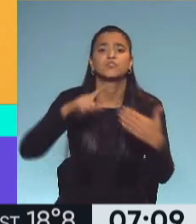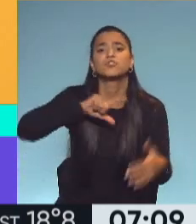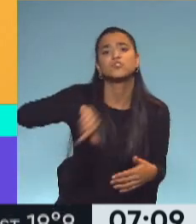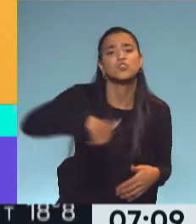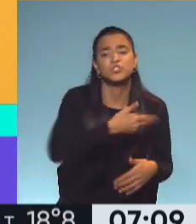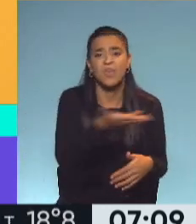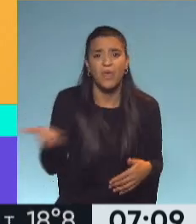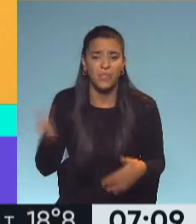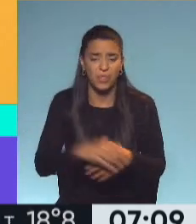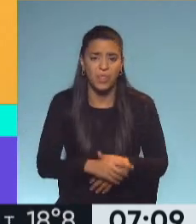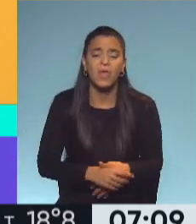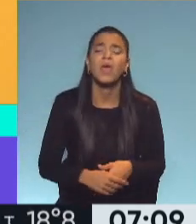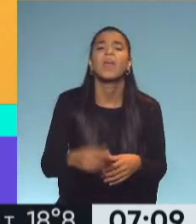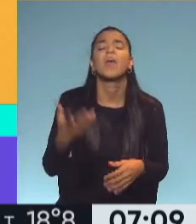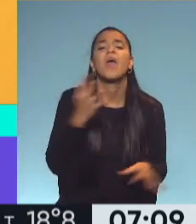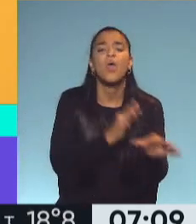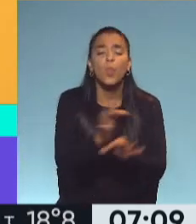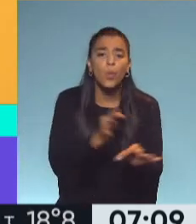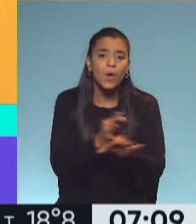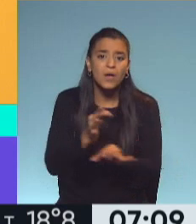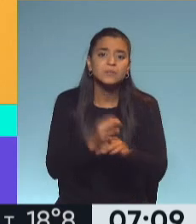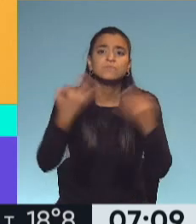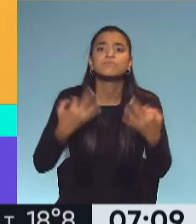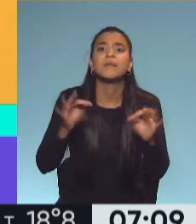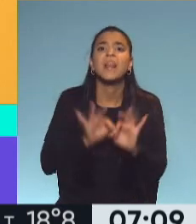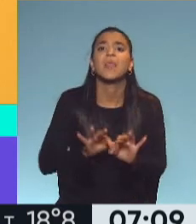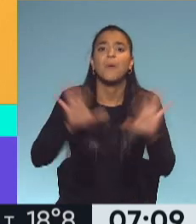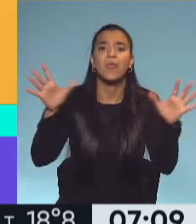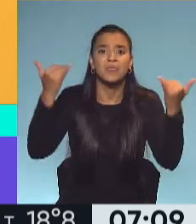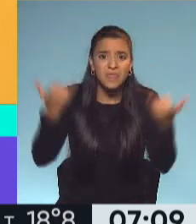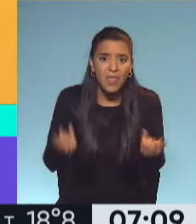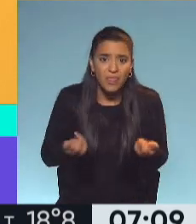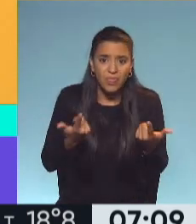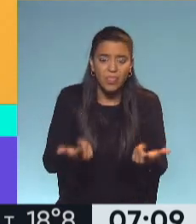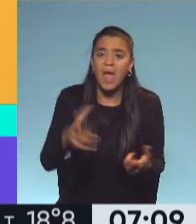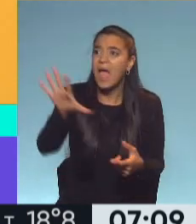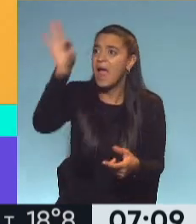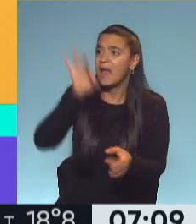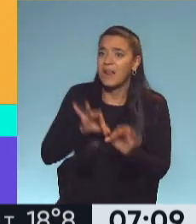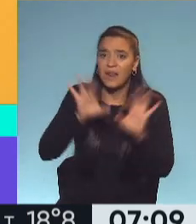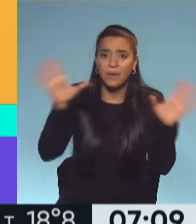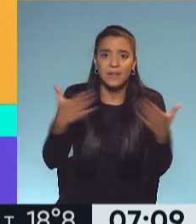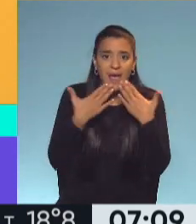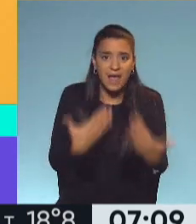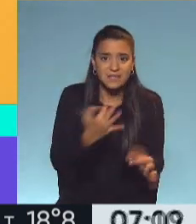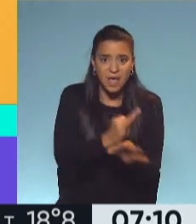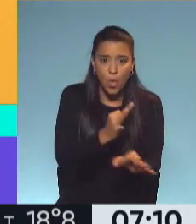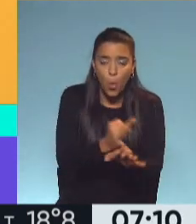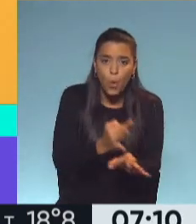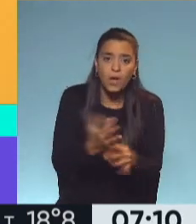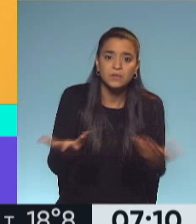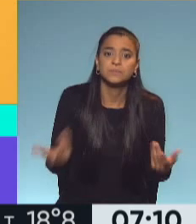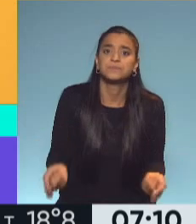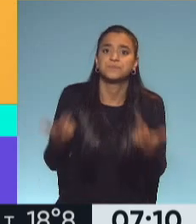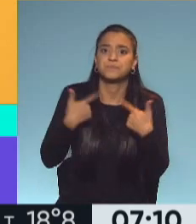sociedad. La educación es lo que garantiza la libertad de elegir. La educación fortalece